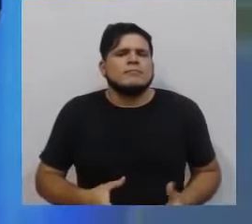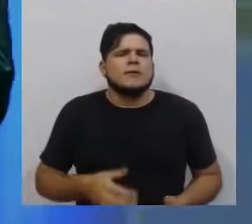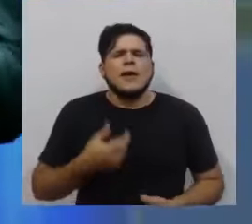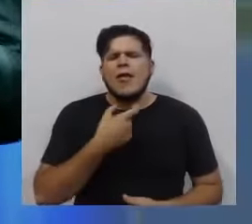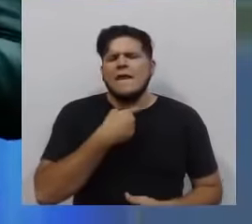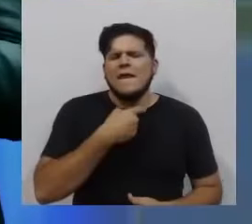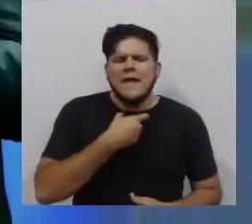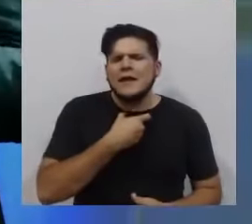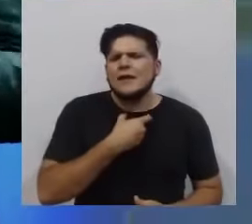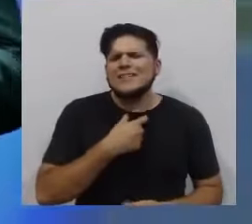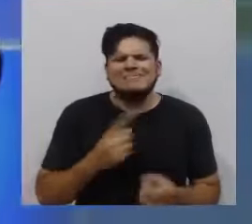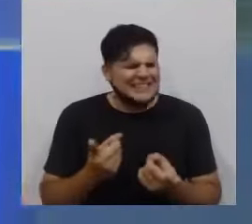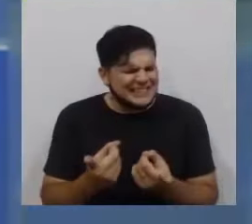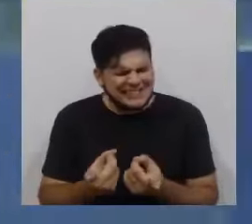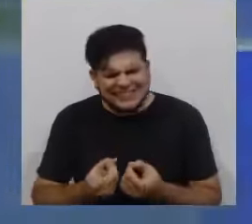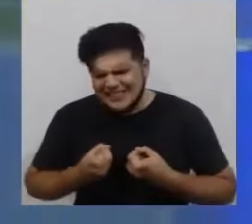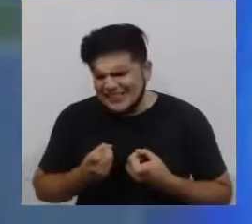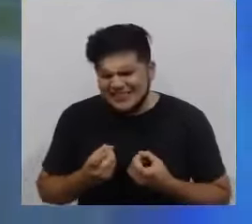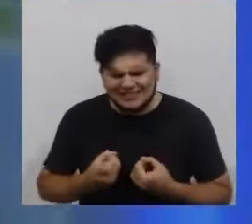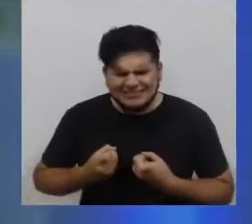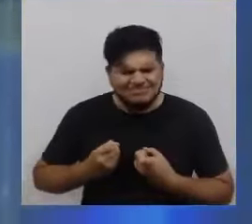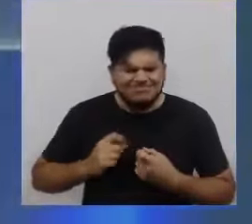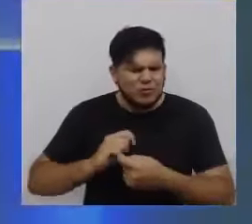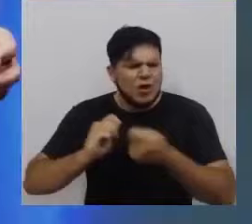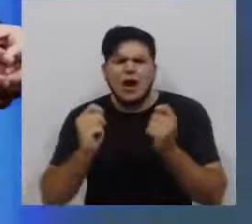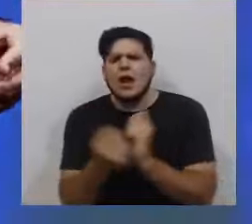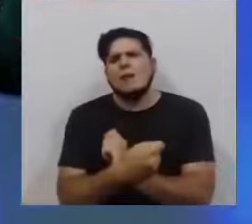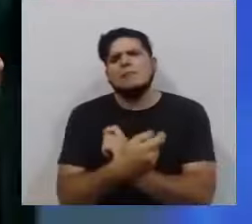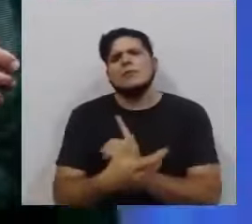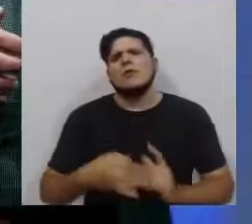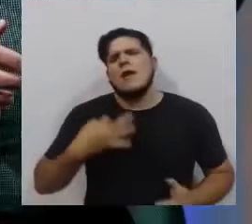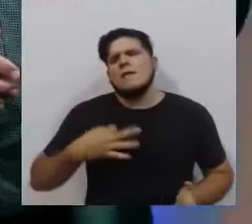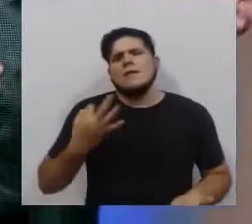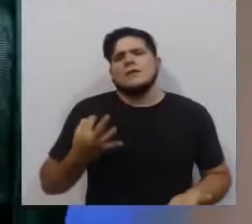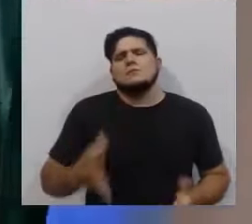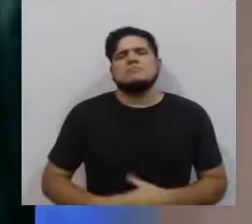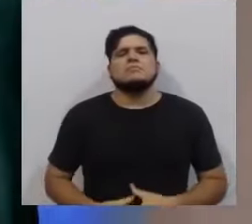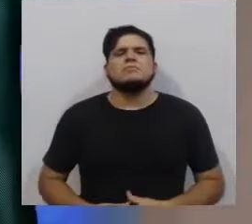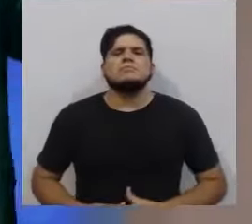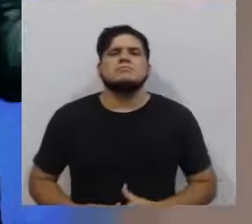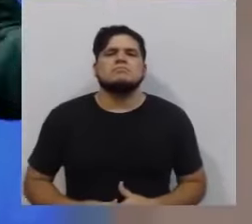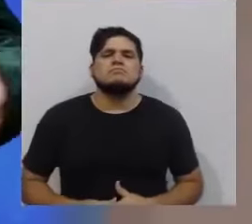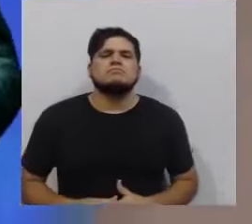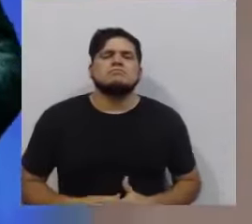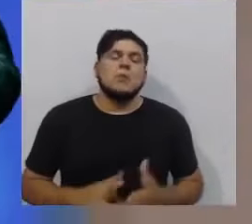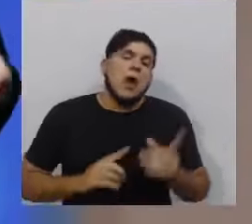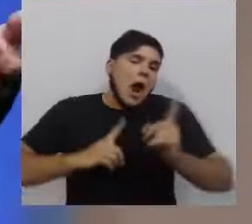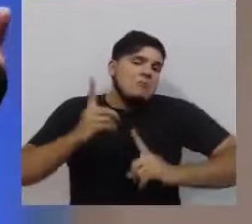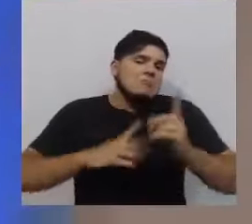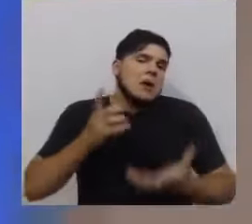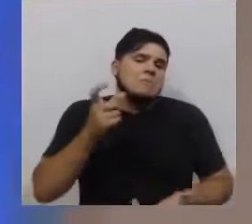este es el momento más lindo más trascendente a lo mejor alguna vez escuchaste de la alguna vez gustaste de él